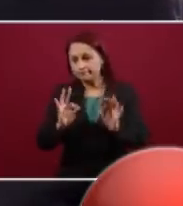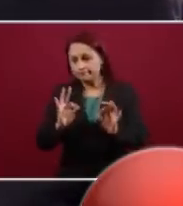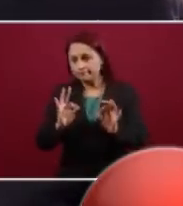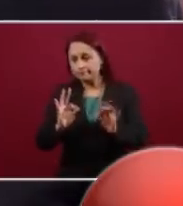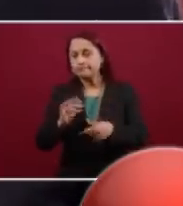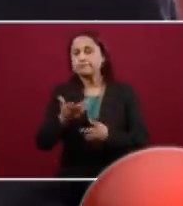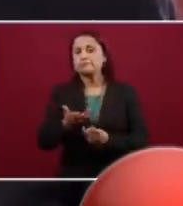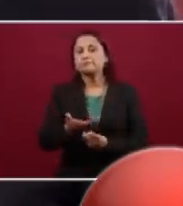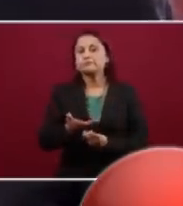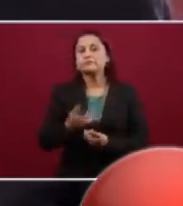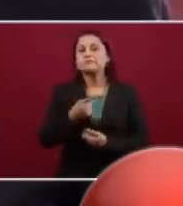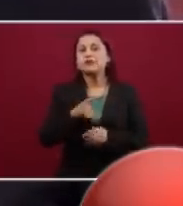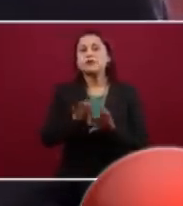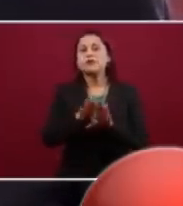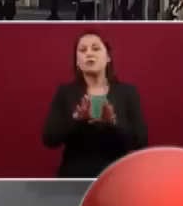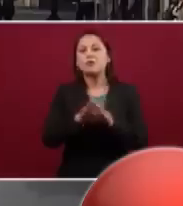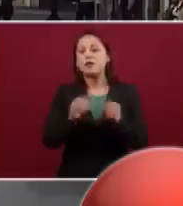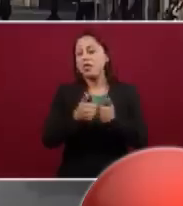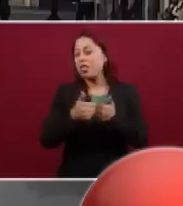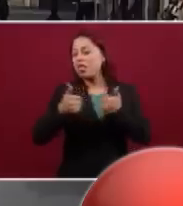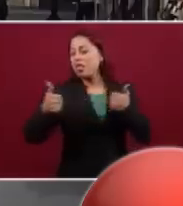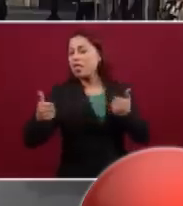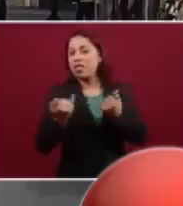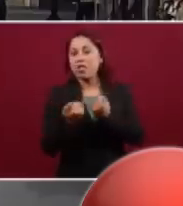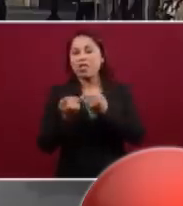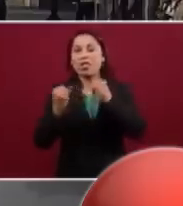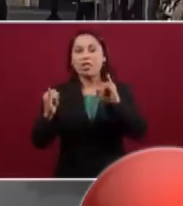autonomías ficticias